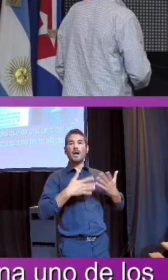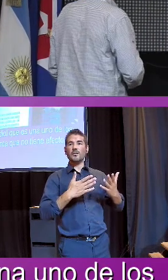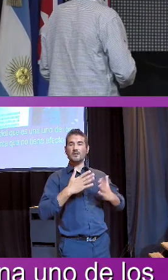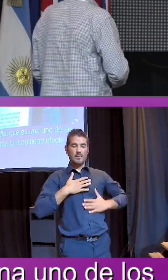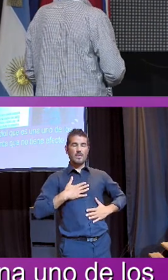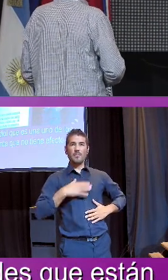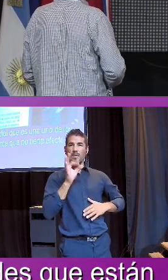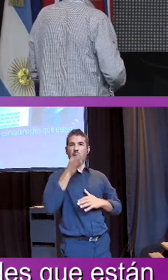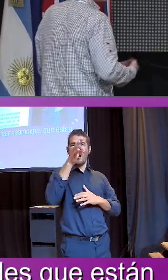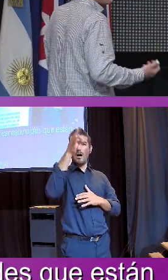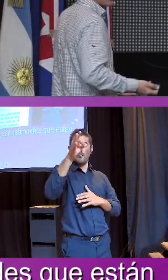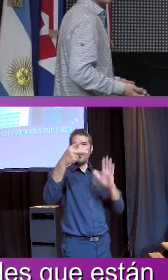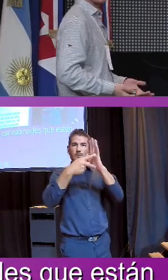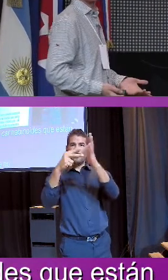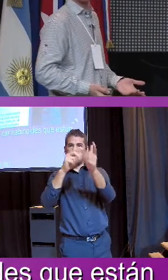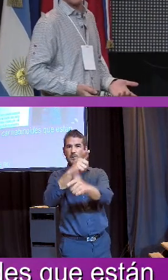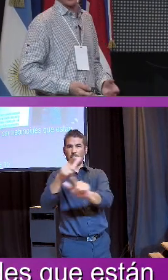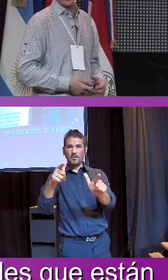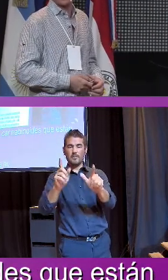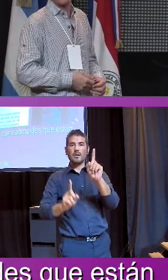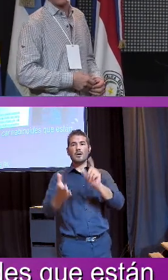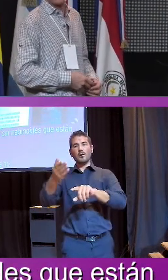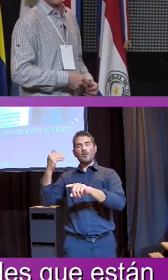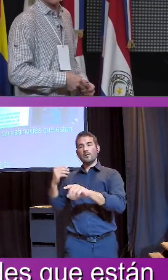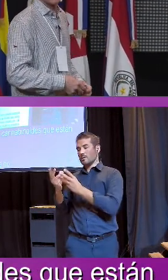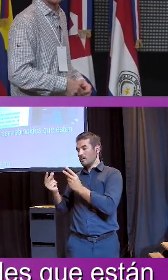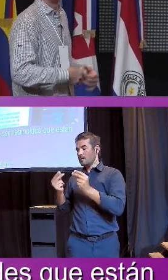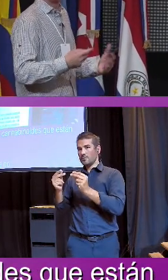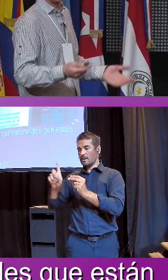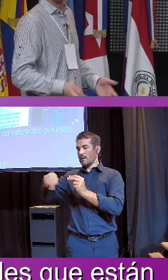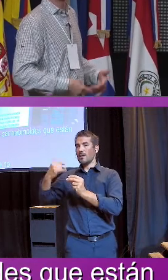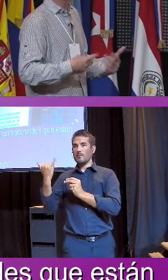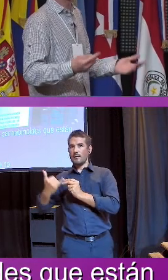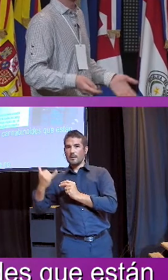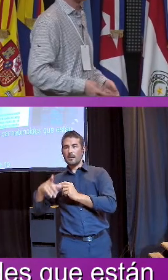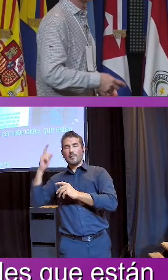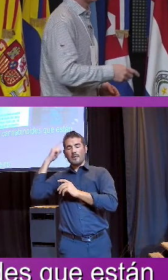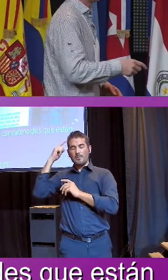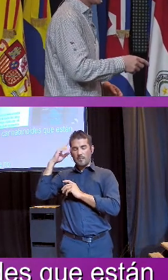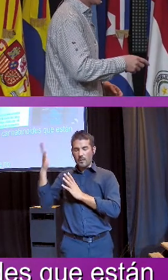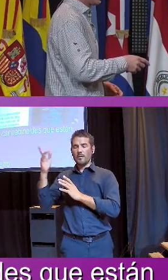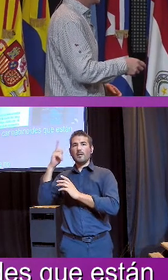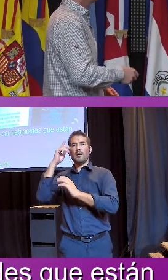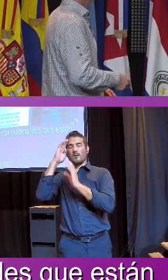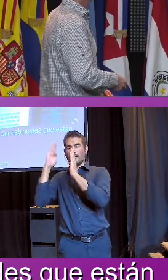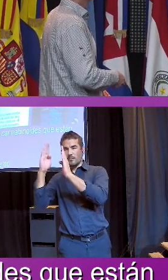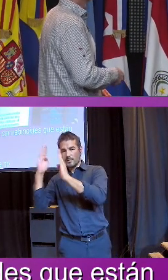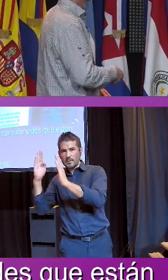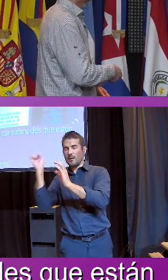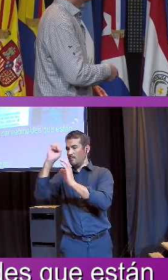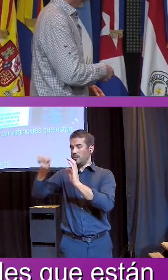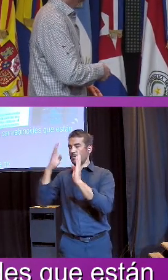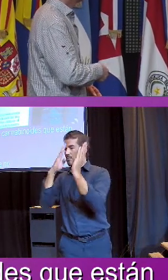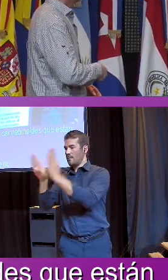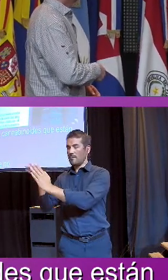psicogénico, o sea que no traería los problemas que sí trae el THC en relación a la memoria, a la concentración, al desarrollo cognitivo.